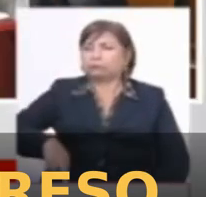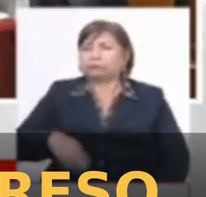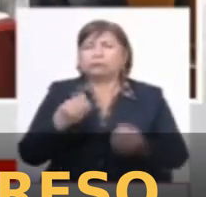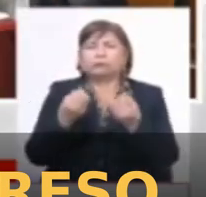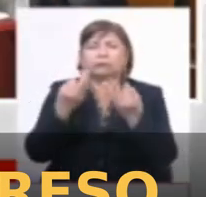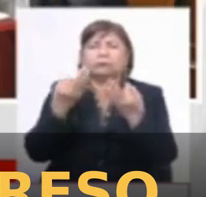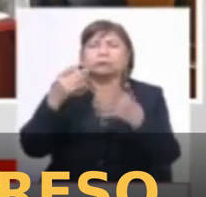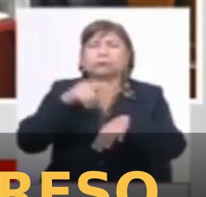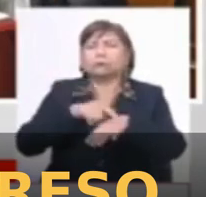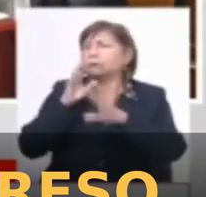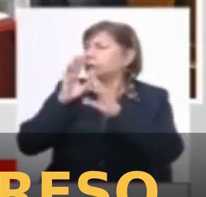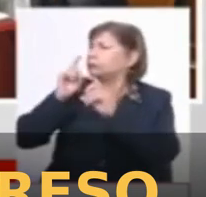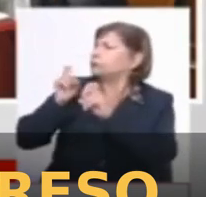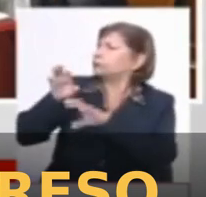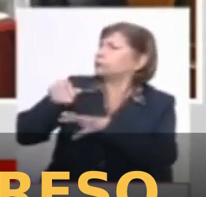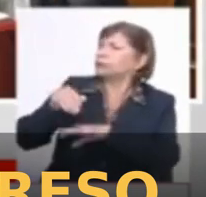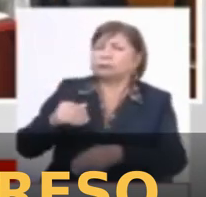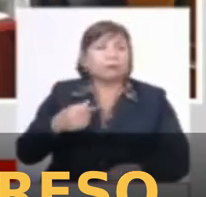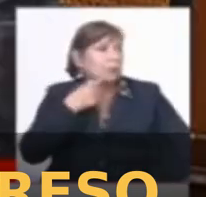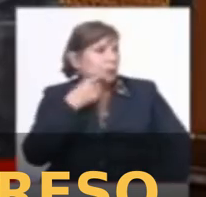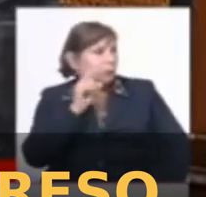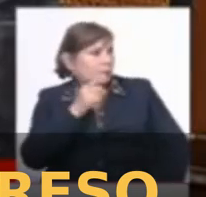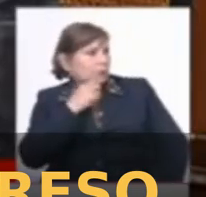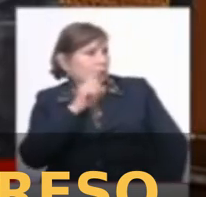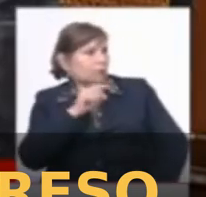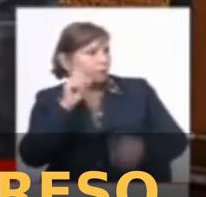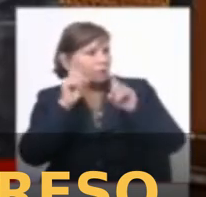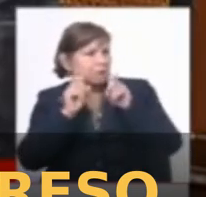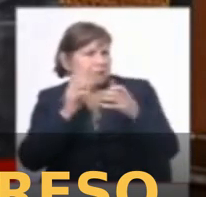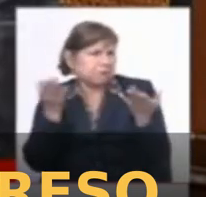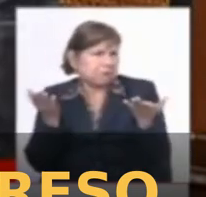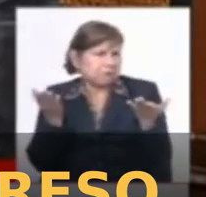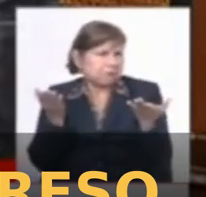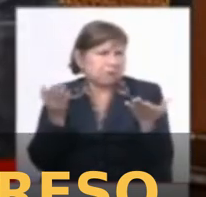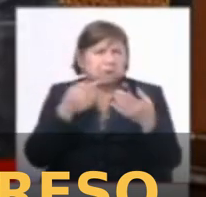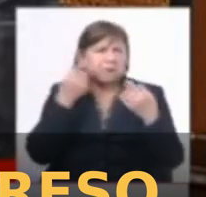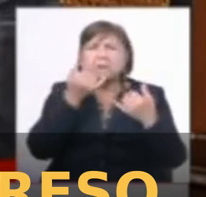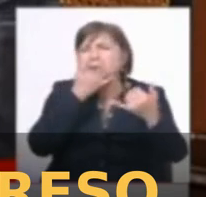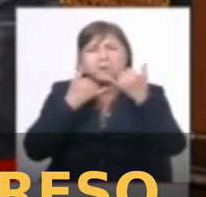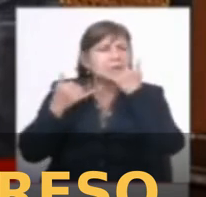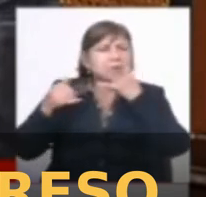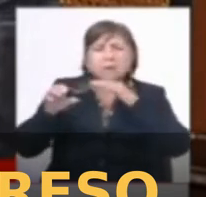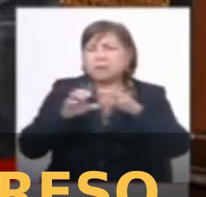ustedes? No, fueron las preguntas de lo que estaba sucediendo